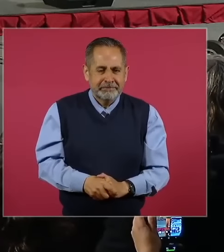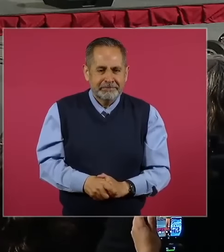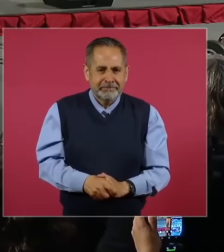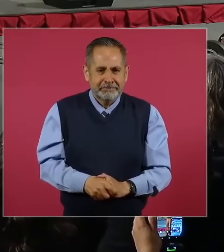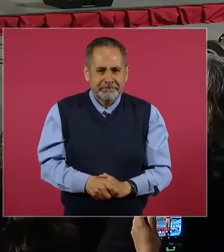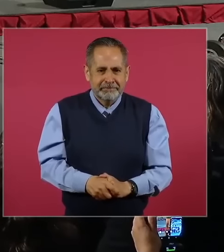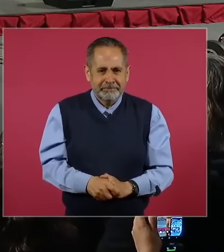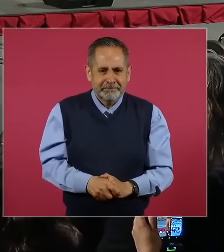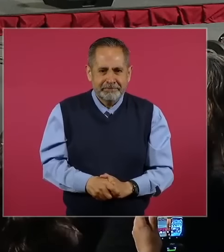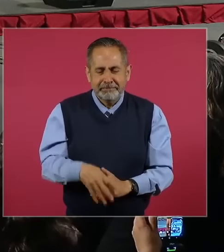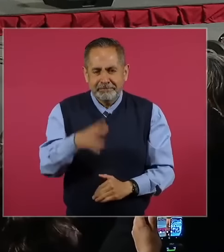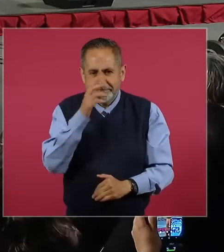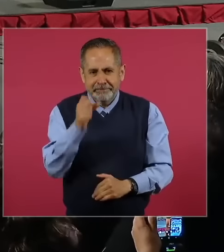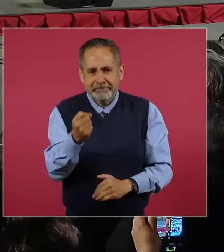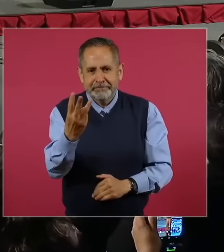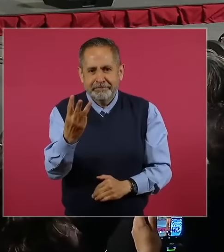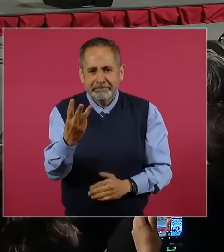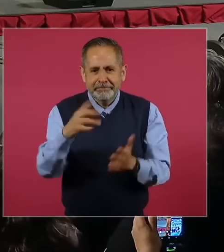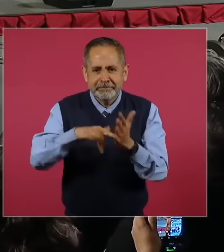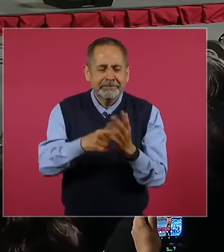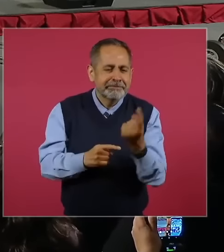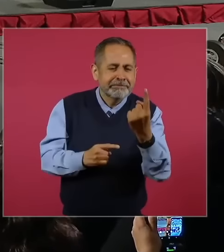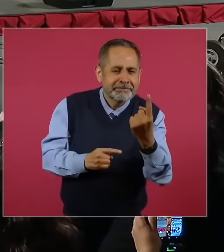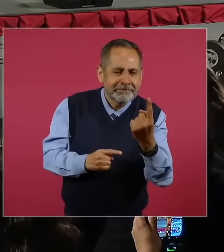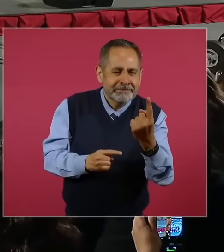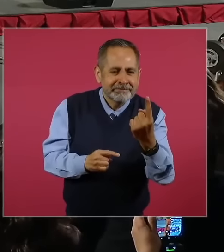No se puede tres porque nada más es uno.